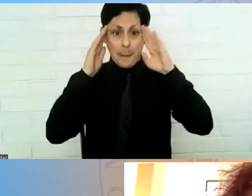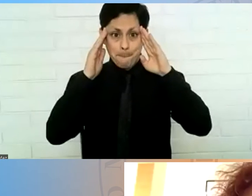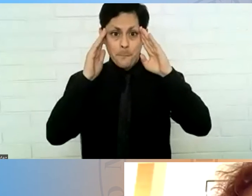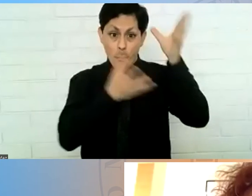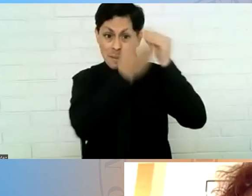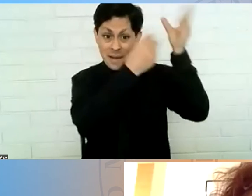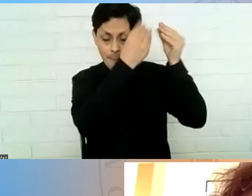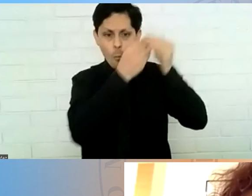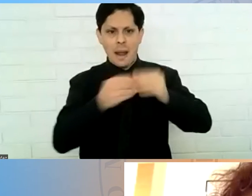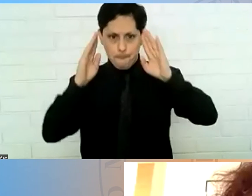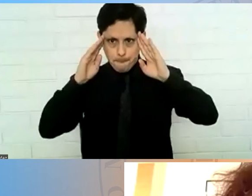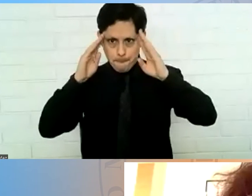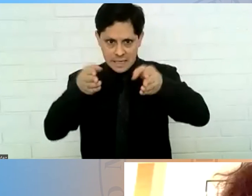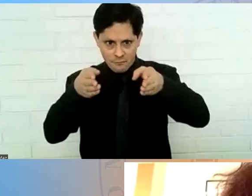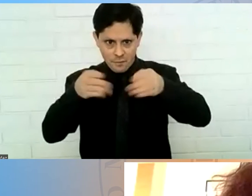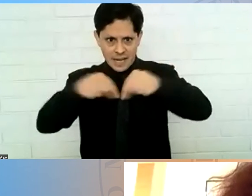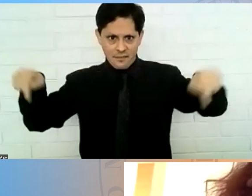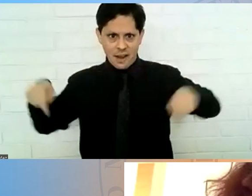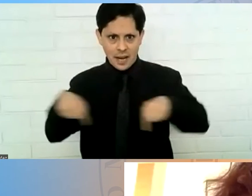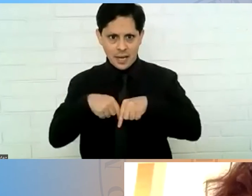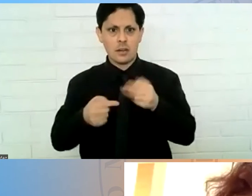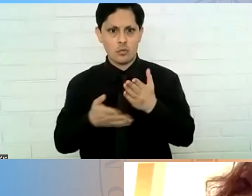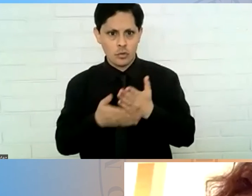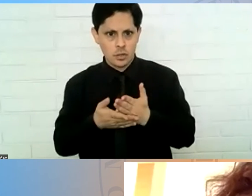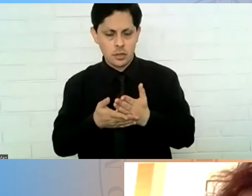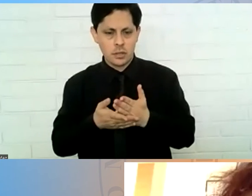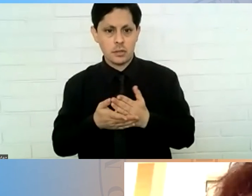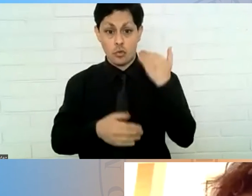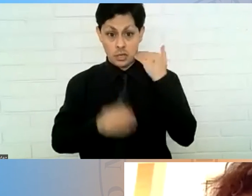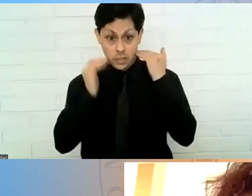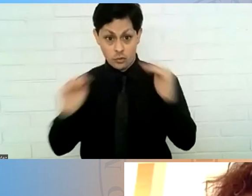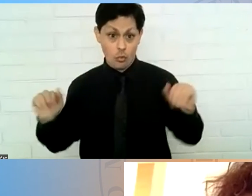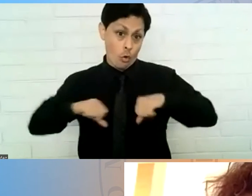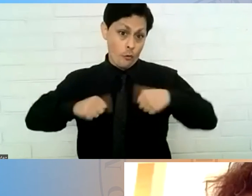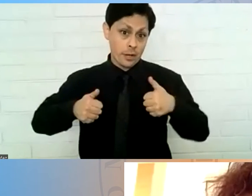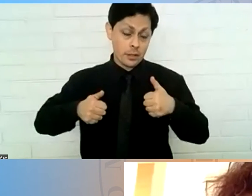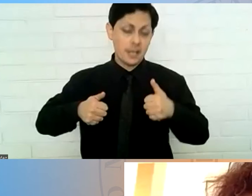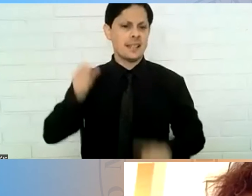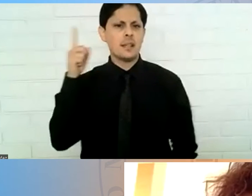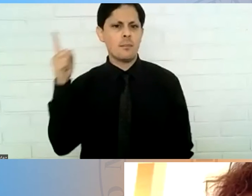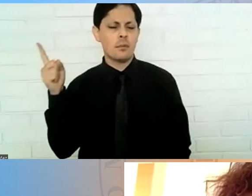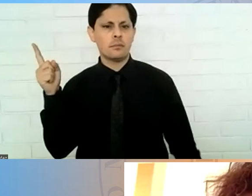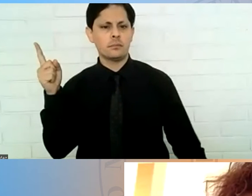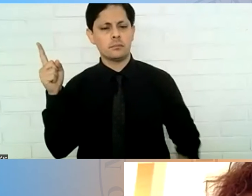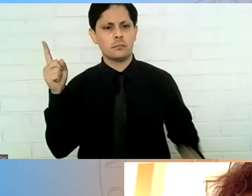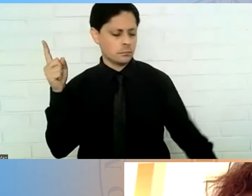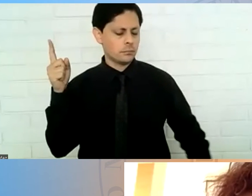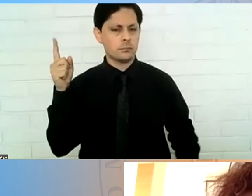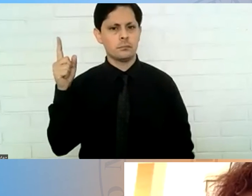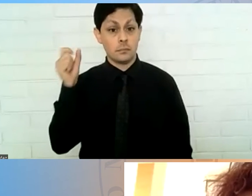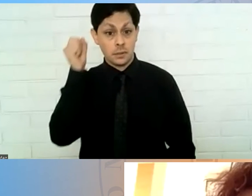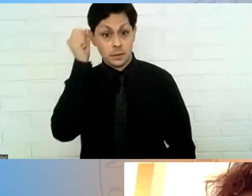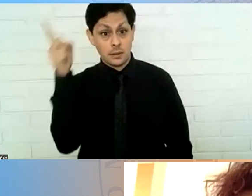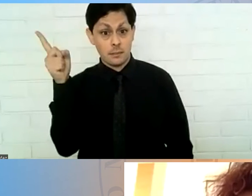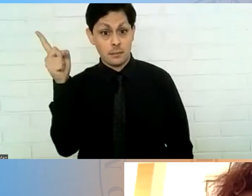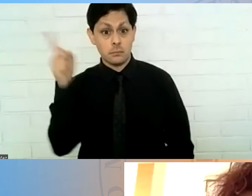cierto?, en un aula con los niños o con los jóvenes, entendemos realmente de que tenemos que